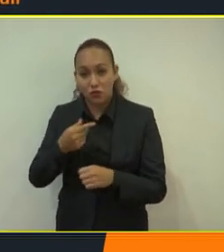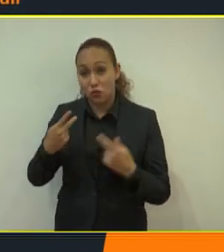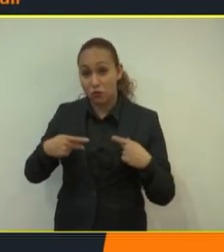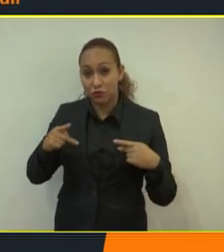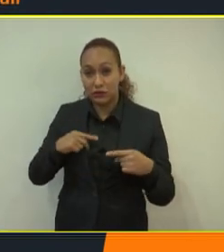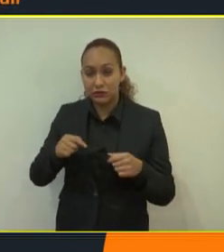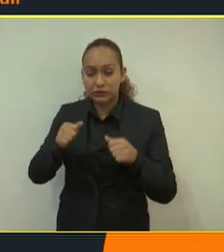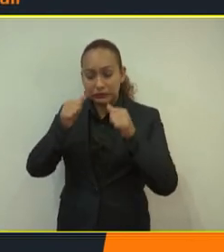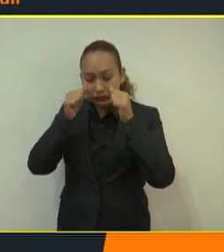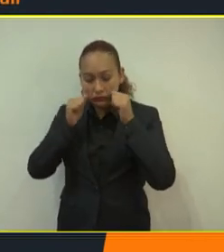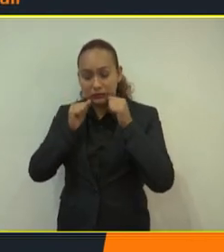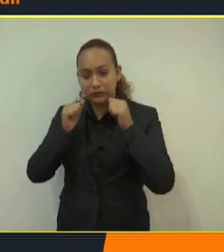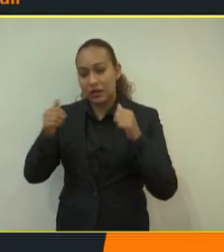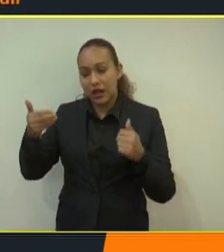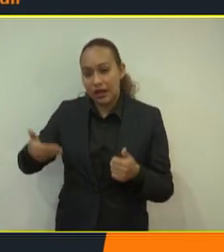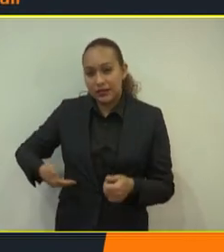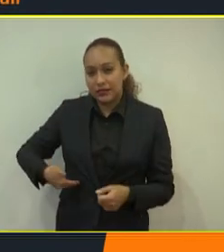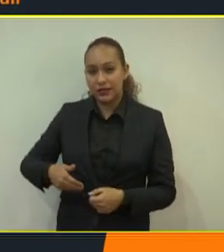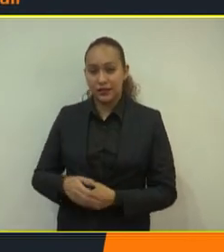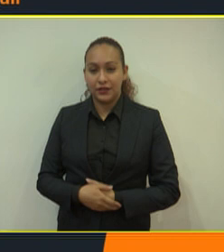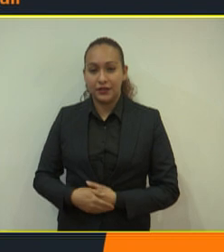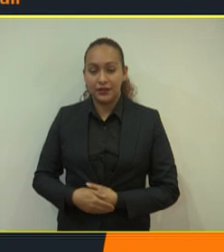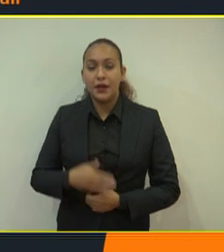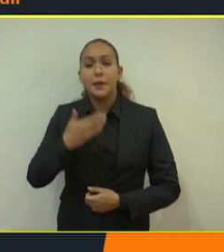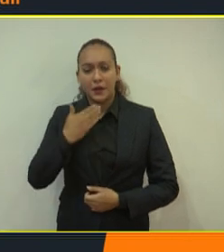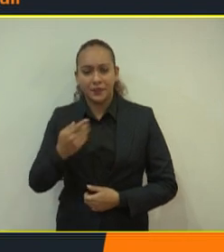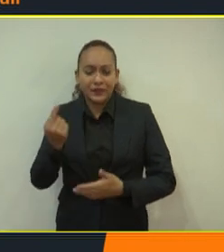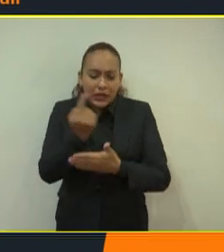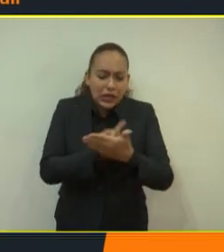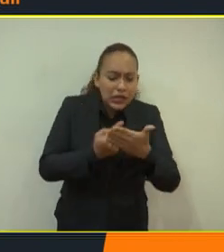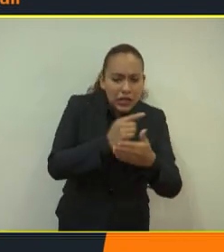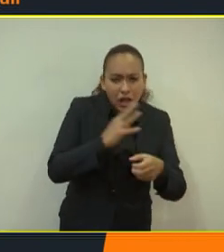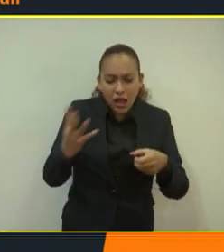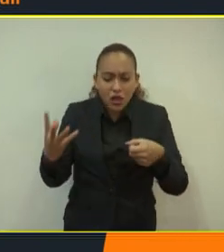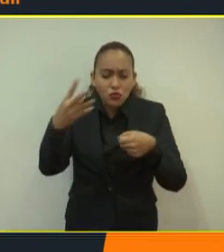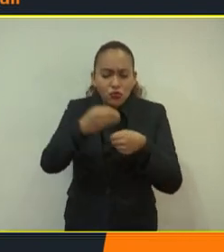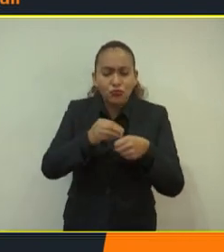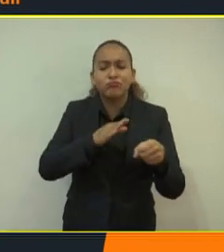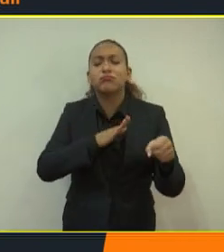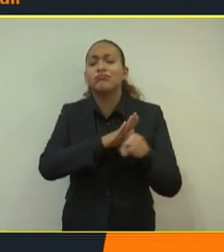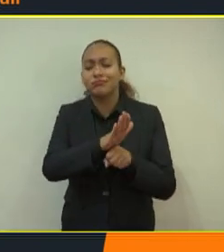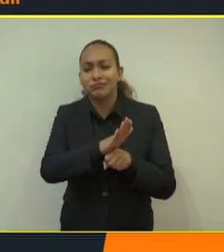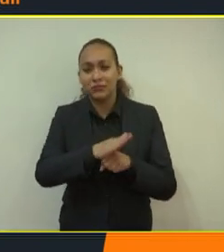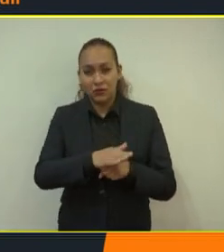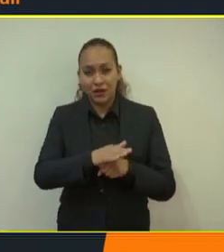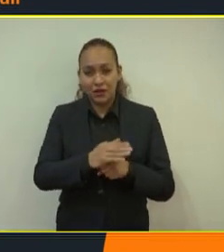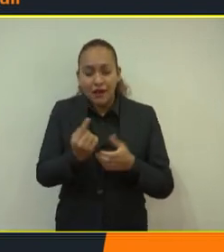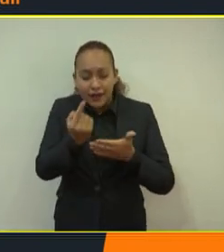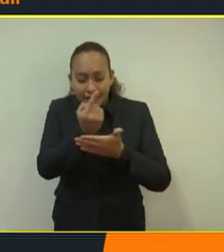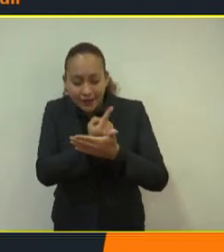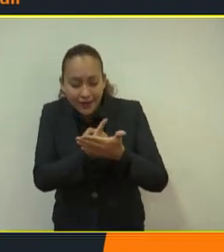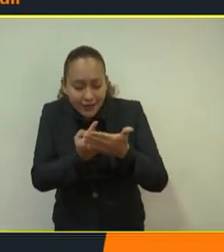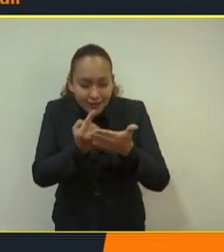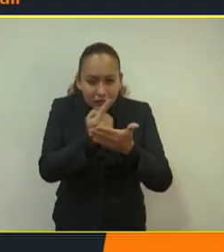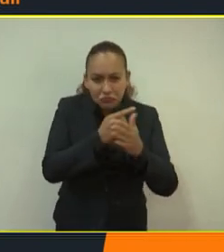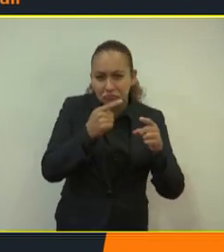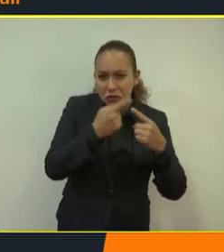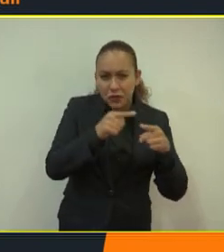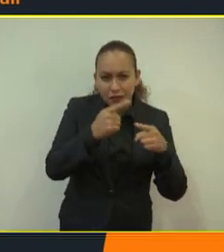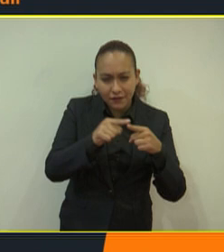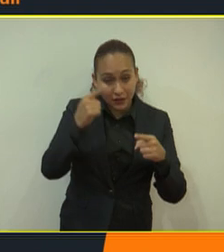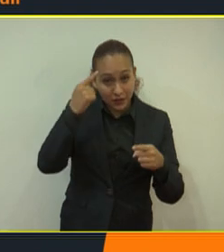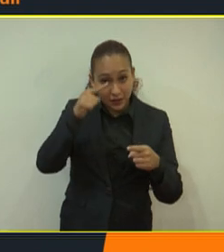Bueno, desde un punto de vista del diseño inclusivo, pues el cual consiste en diseñar para todos sin marcar diferencias